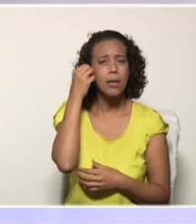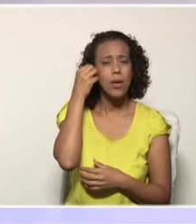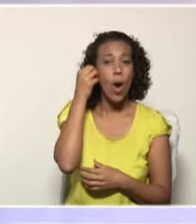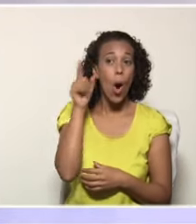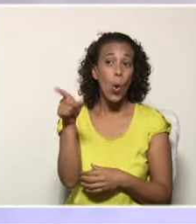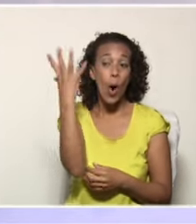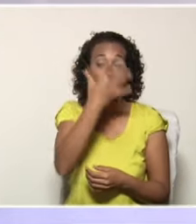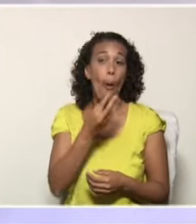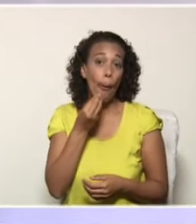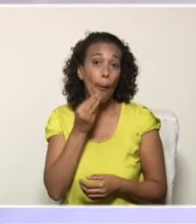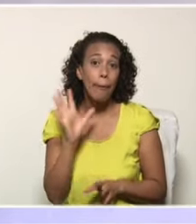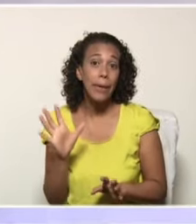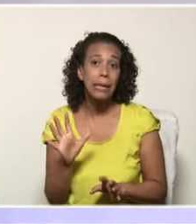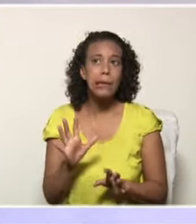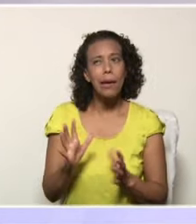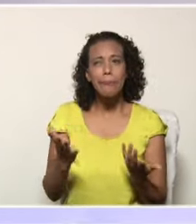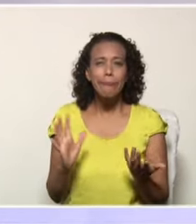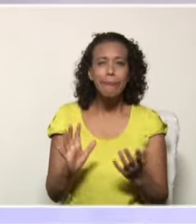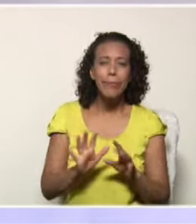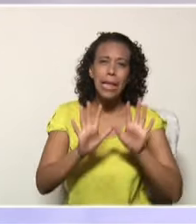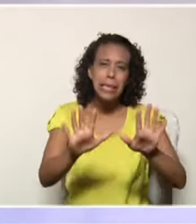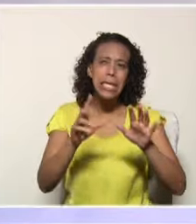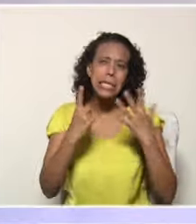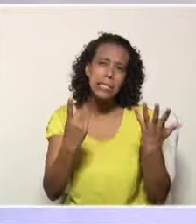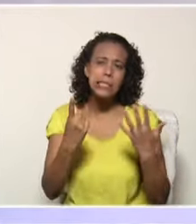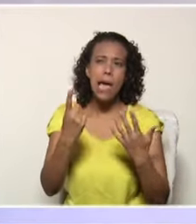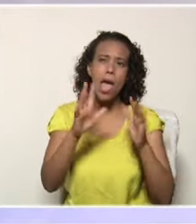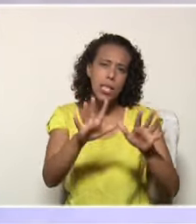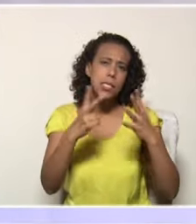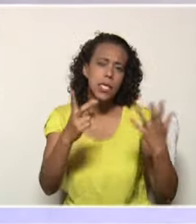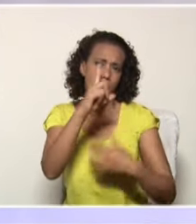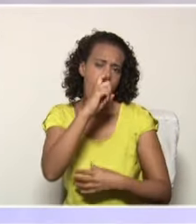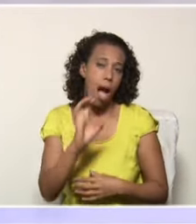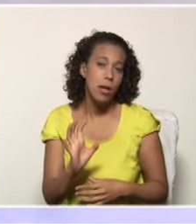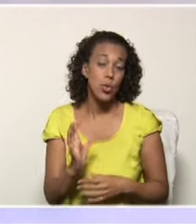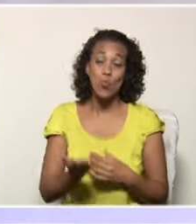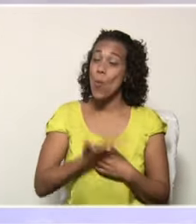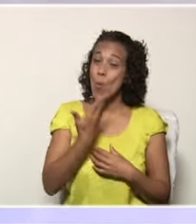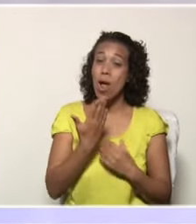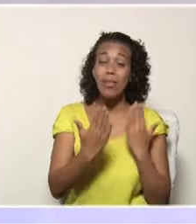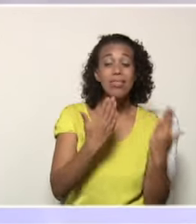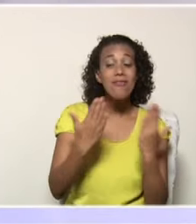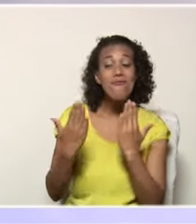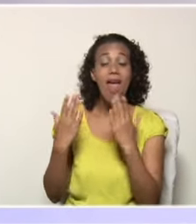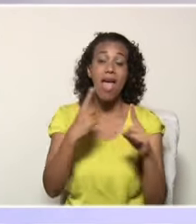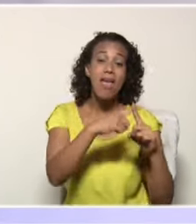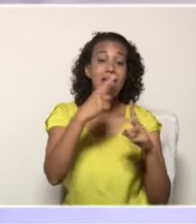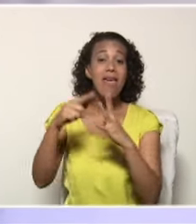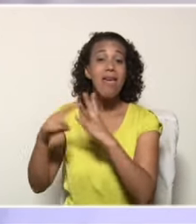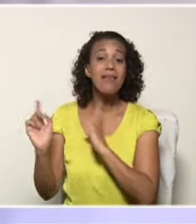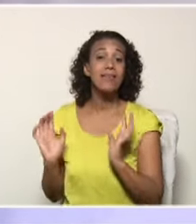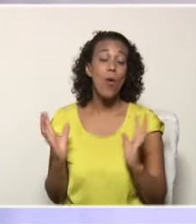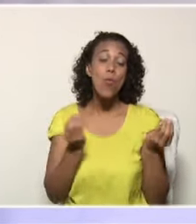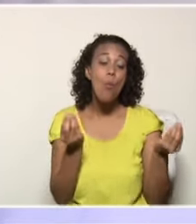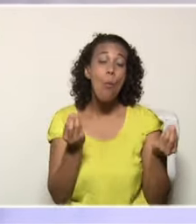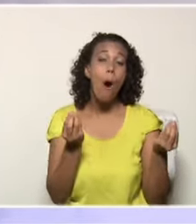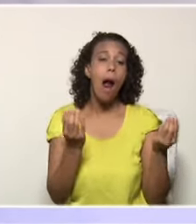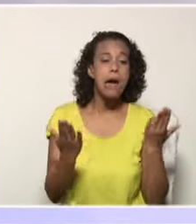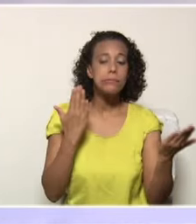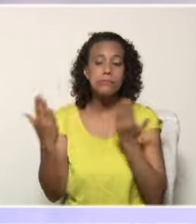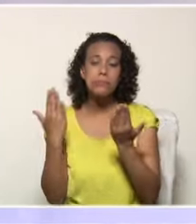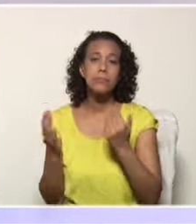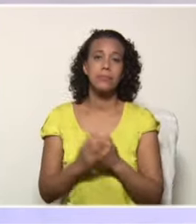tú adolescente que puedes tener unos 16, 17 años. Es muy importante conocer nuestras limitaciones para realizar la práctica de